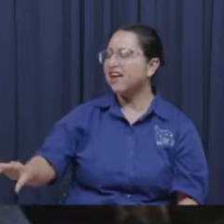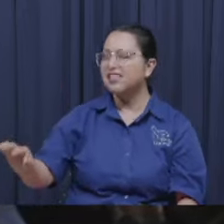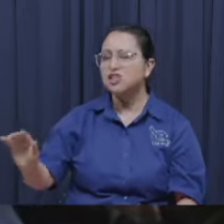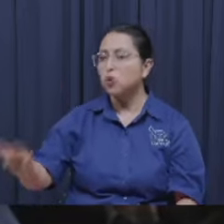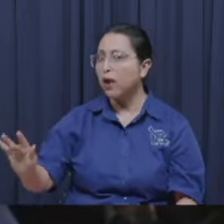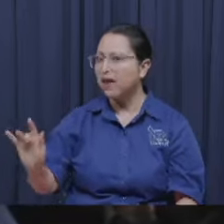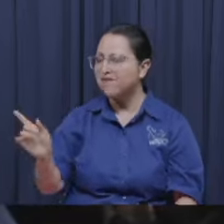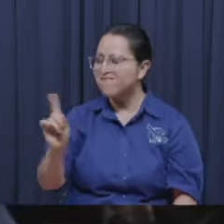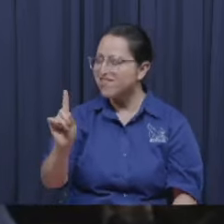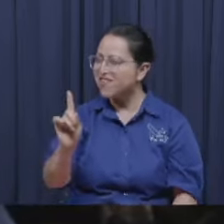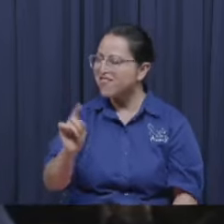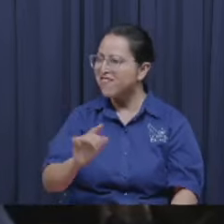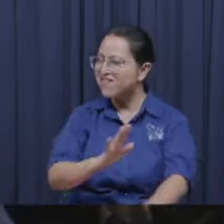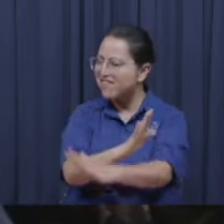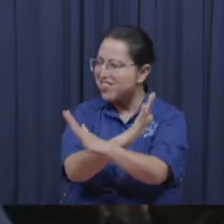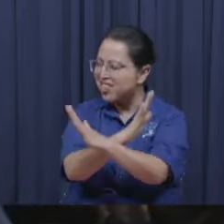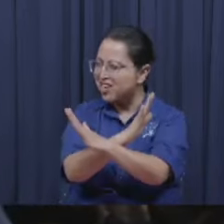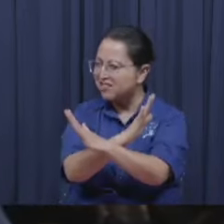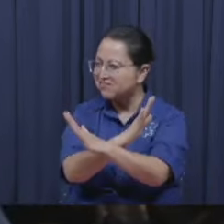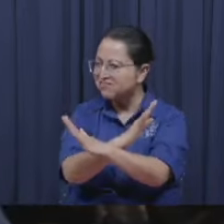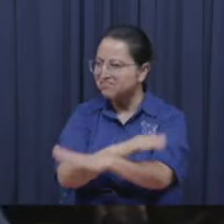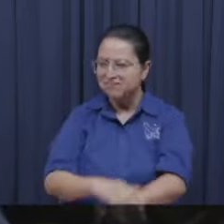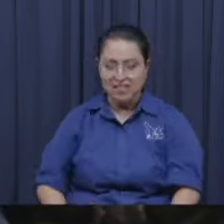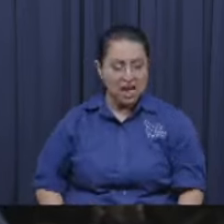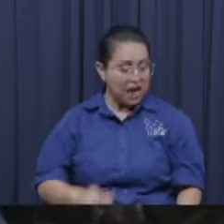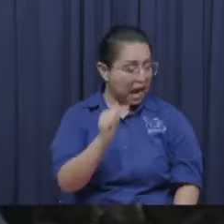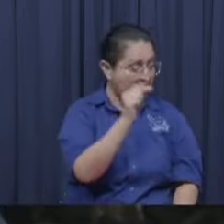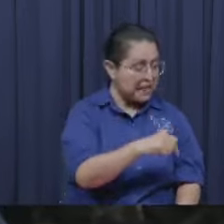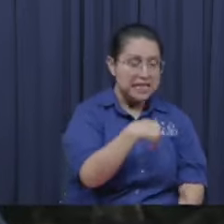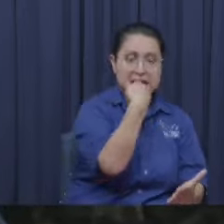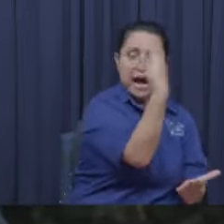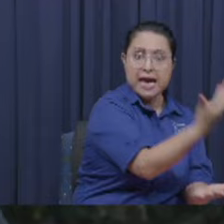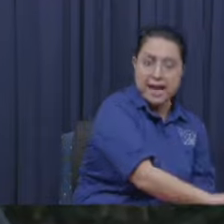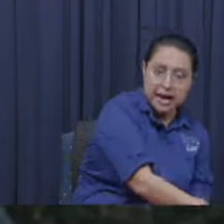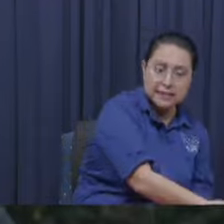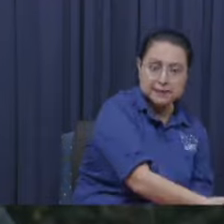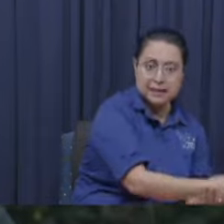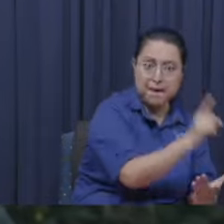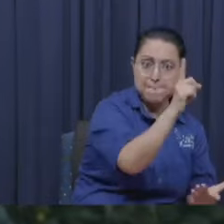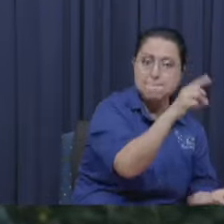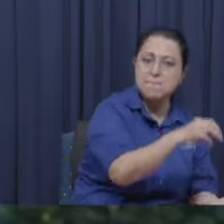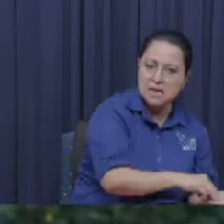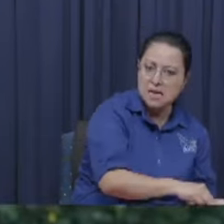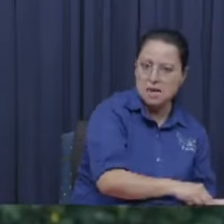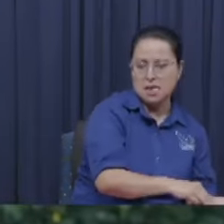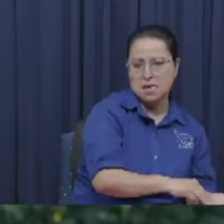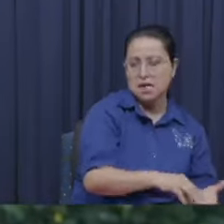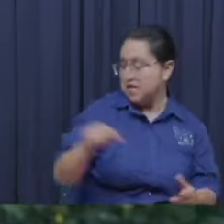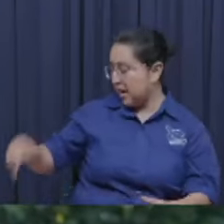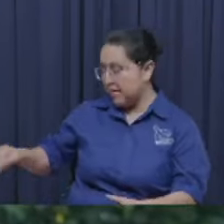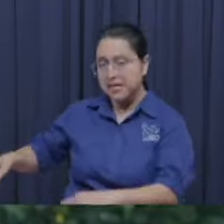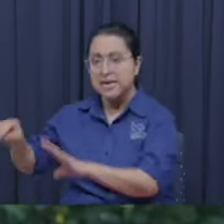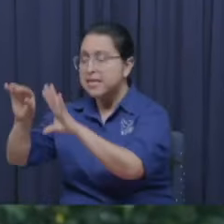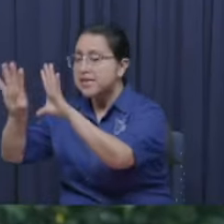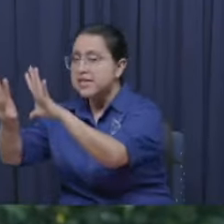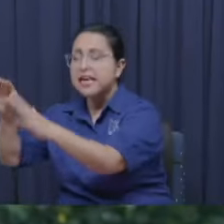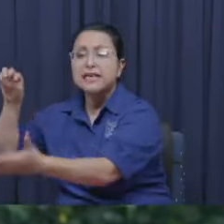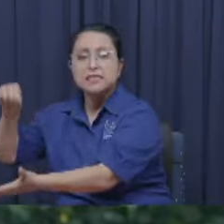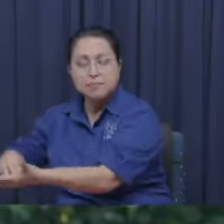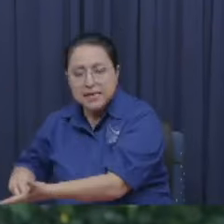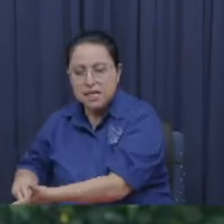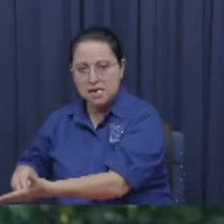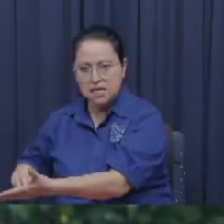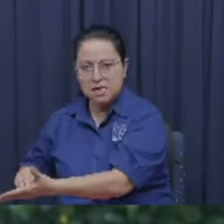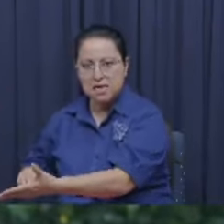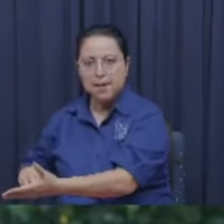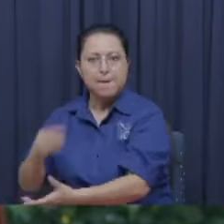de todos los bombazos, caerán a tu lado mil y a tu diestra 10,000, pero a ti no llegará. Es una promesa vigente para su iglesia, su